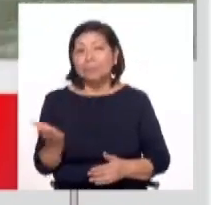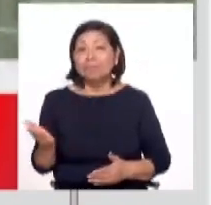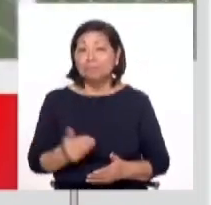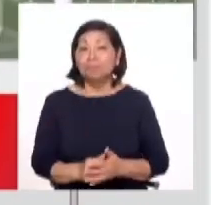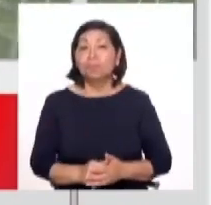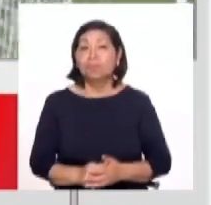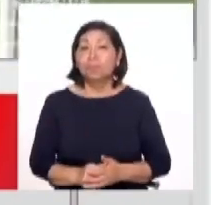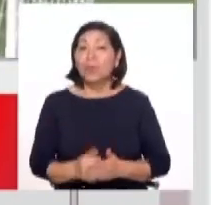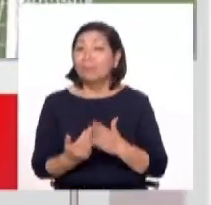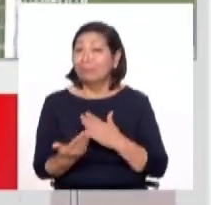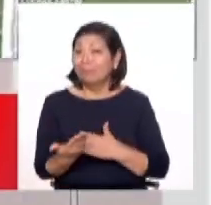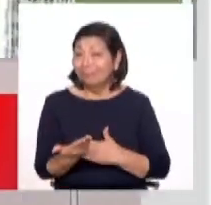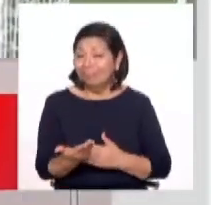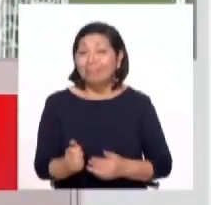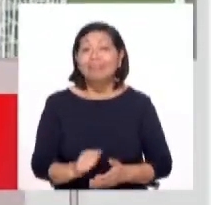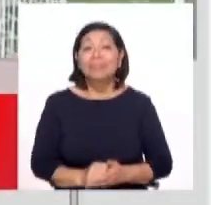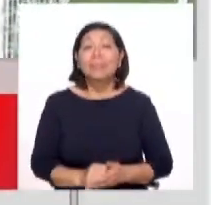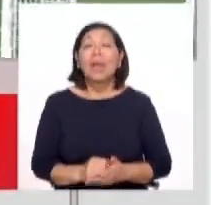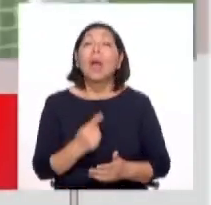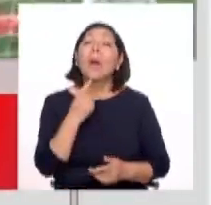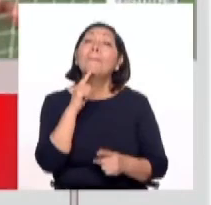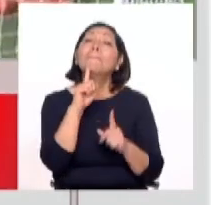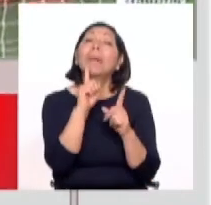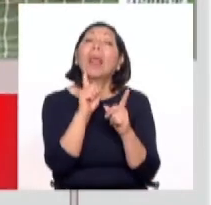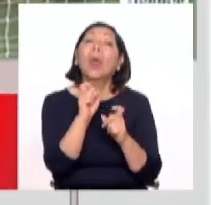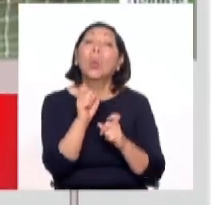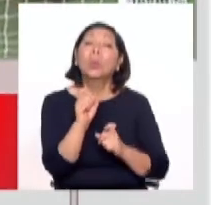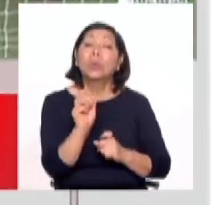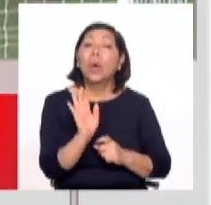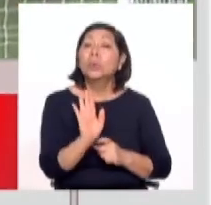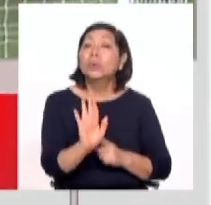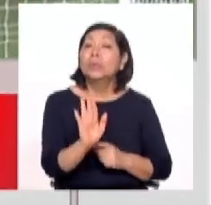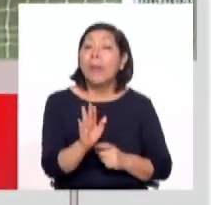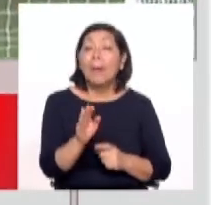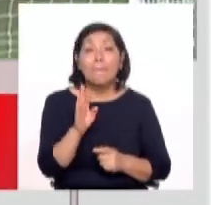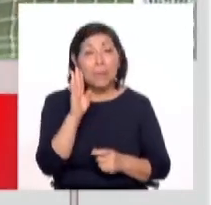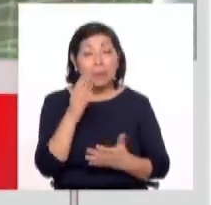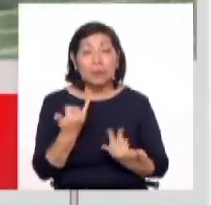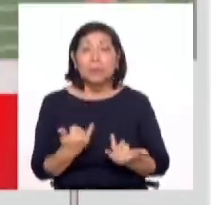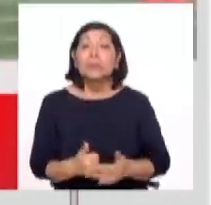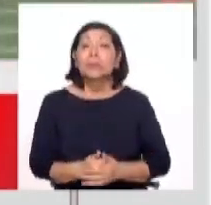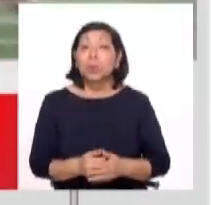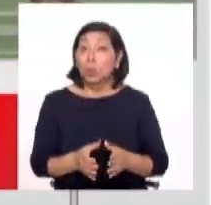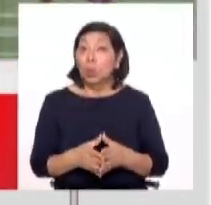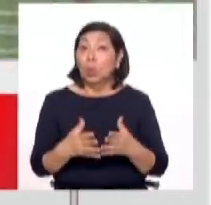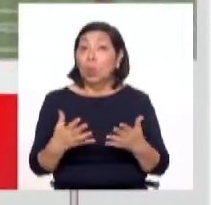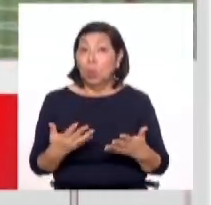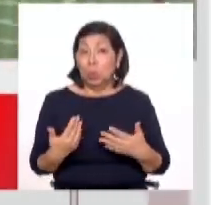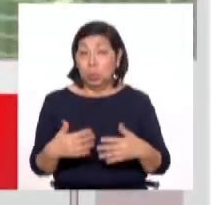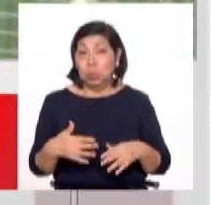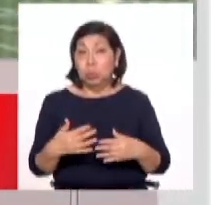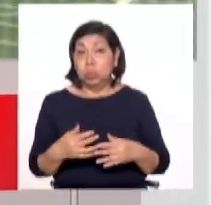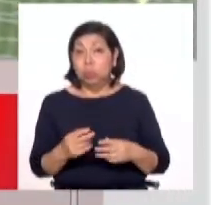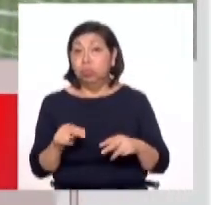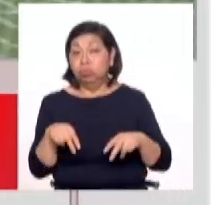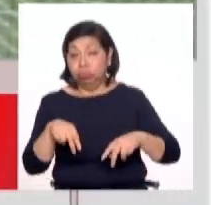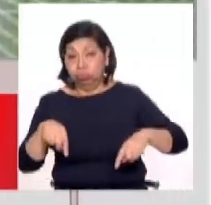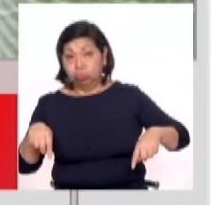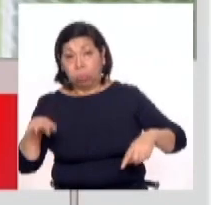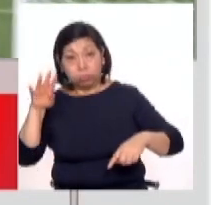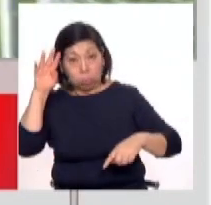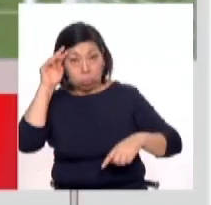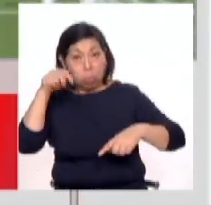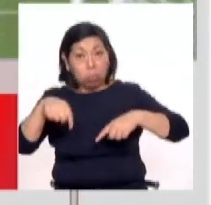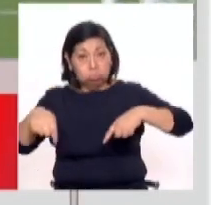todo, buenos días. Solo para tener en cuenta, es una gran cantidad de efectivos las que va a